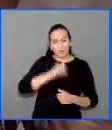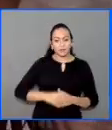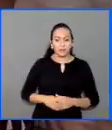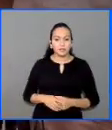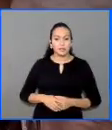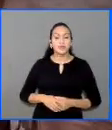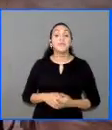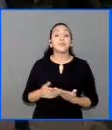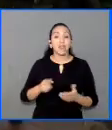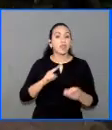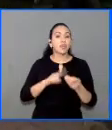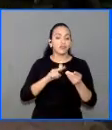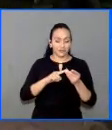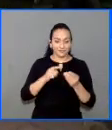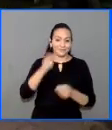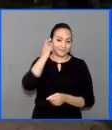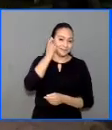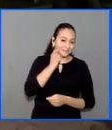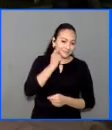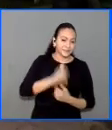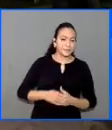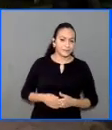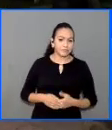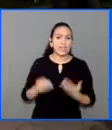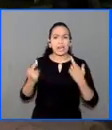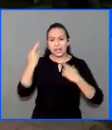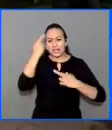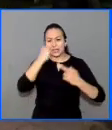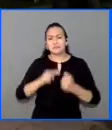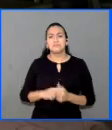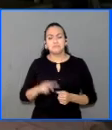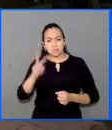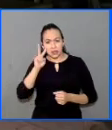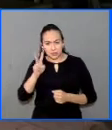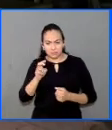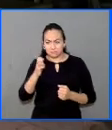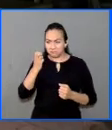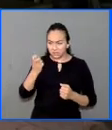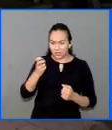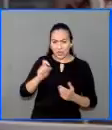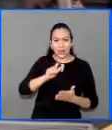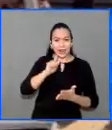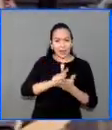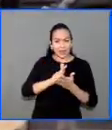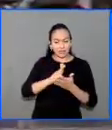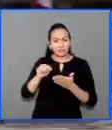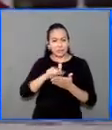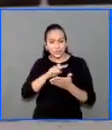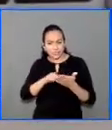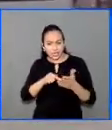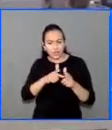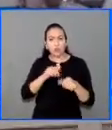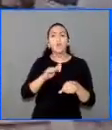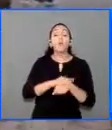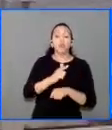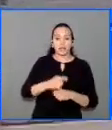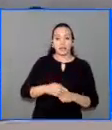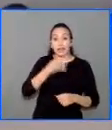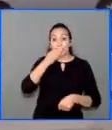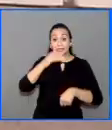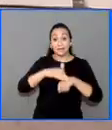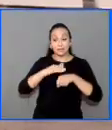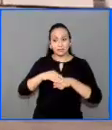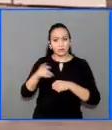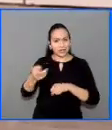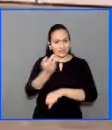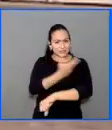Guerrero. El Pleno determinaría si debe declararse la invalidez de la ley impugnada, al advertirse de oficio que el respectivo procedimiento legislativo